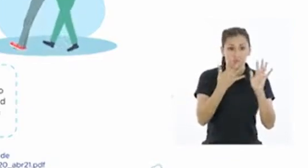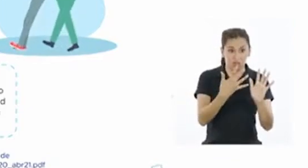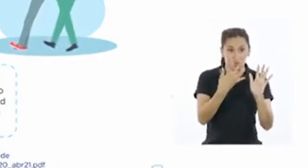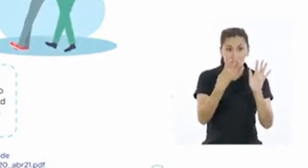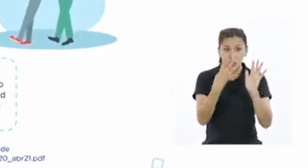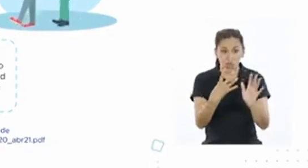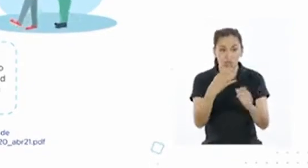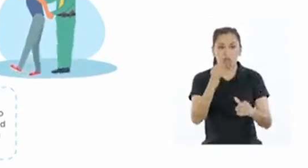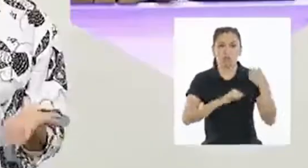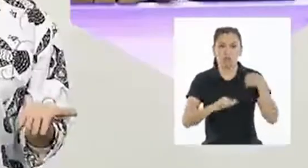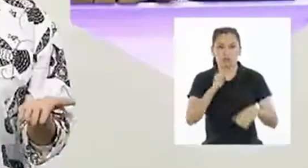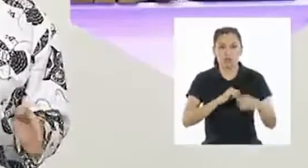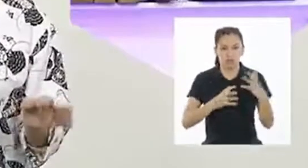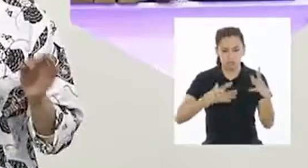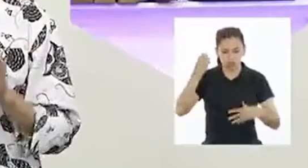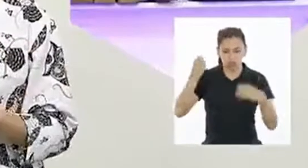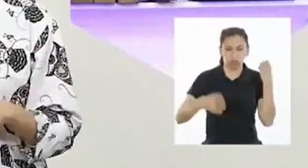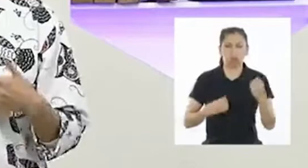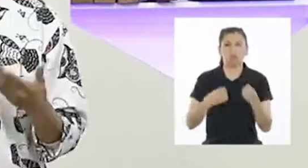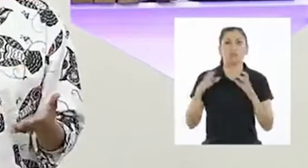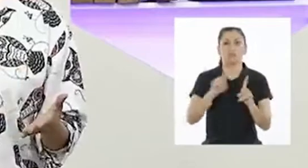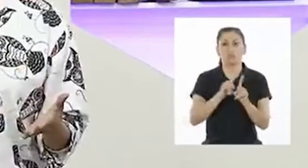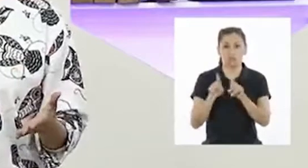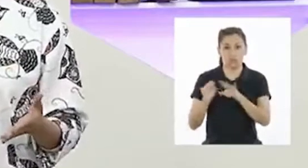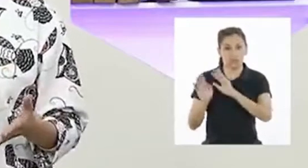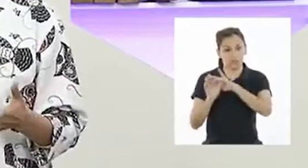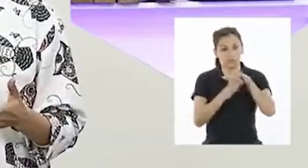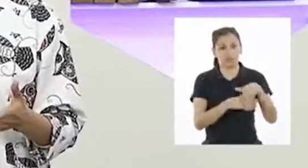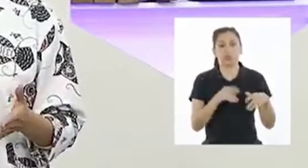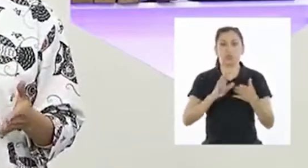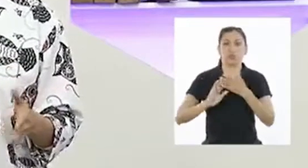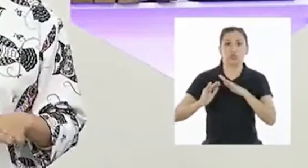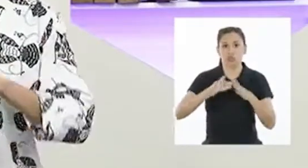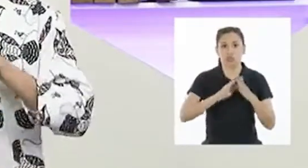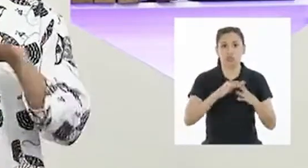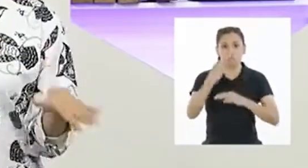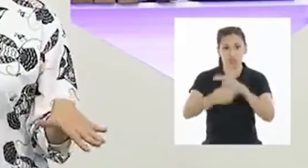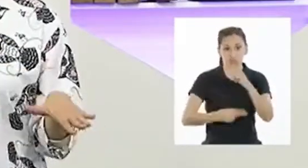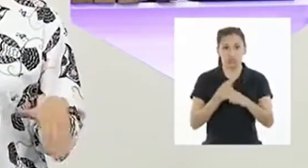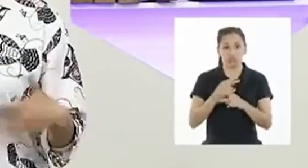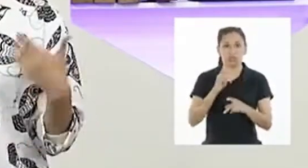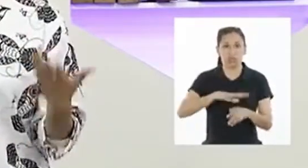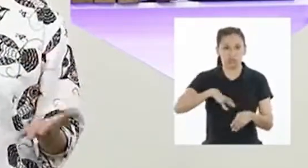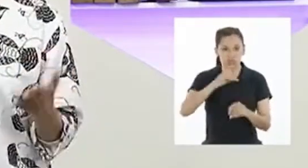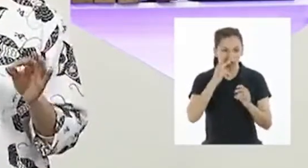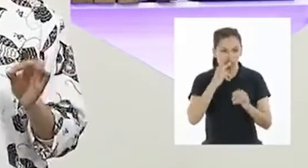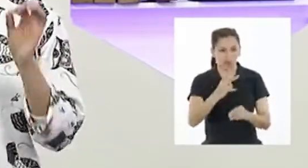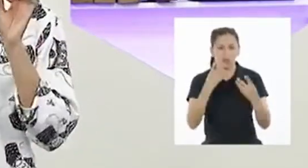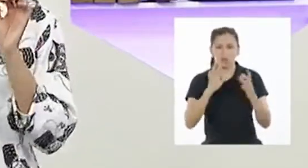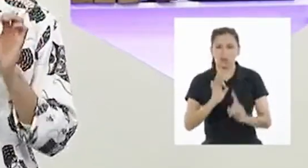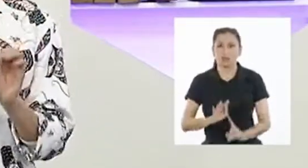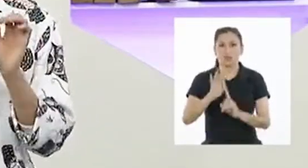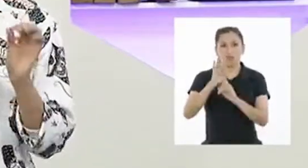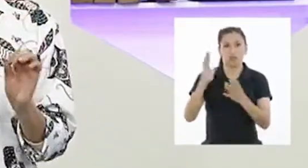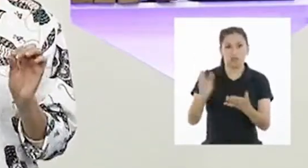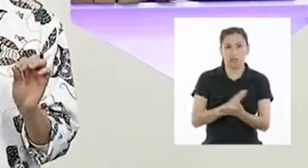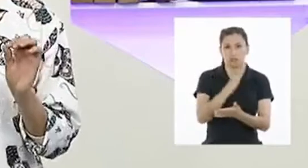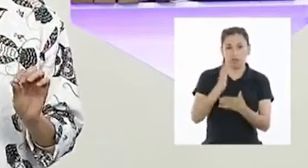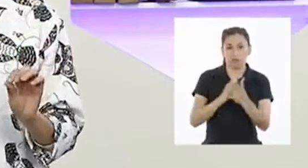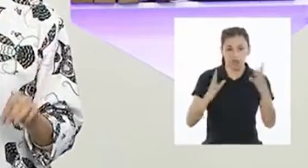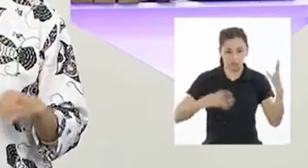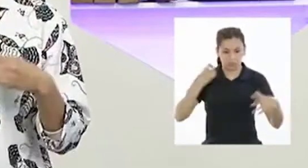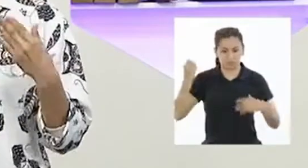este hecho. Por otro lado, la percepción de inseguridad que tiene la población urbana a nivel nacional refleja que los principales